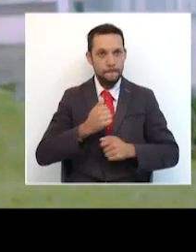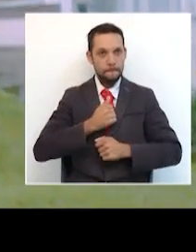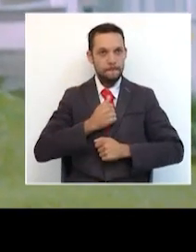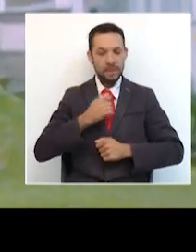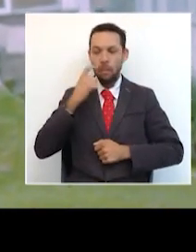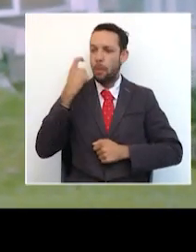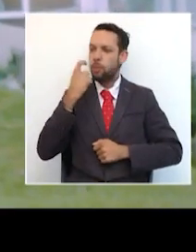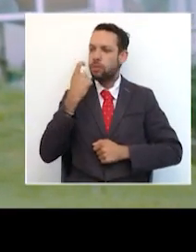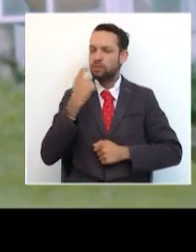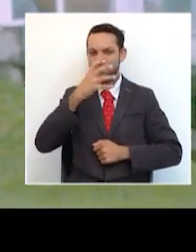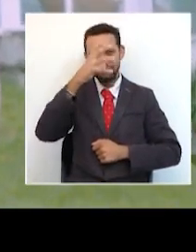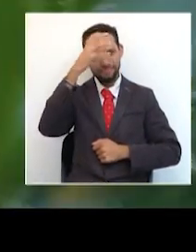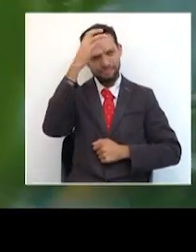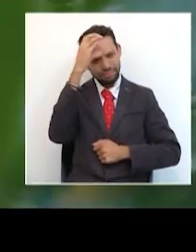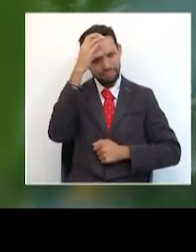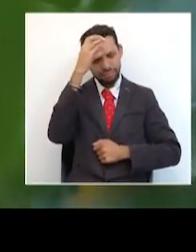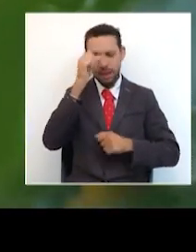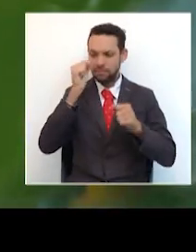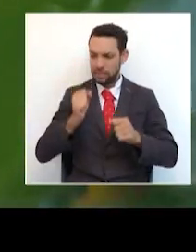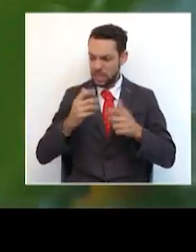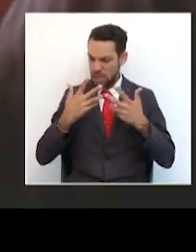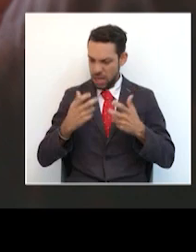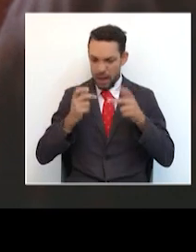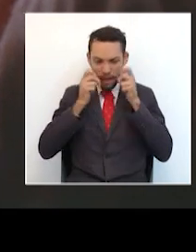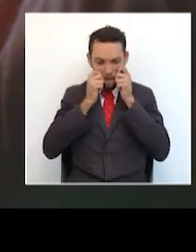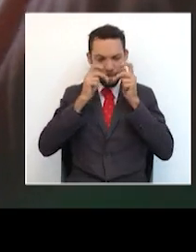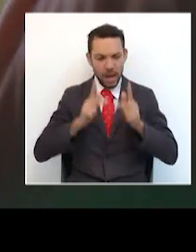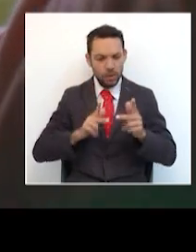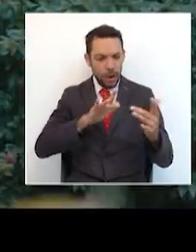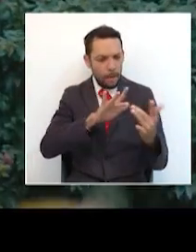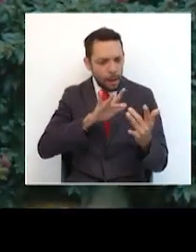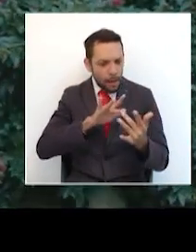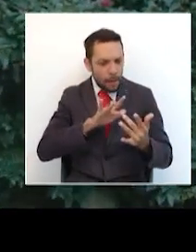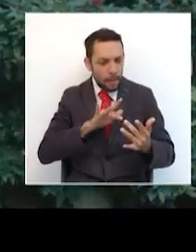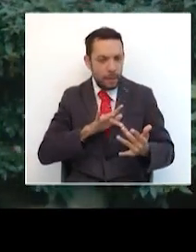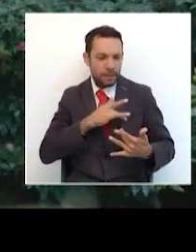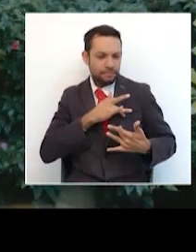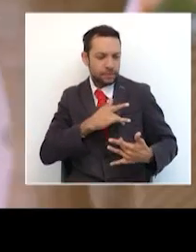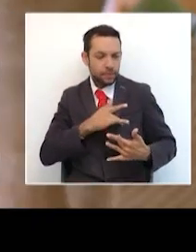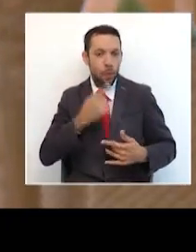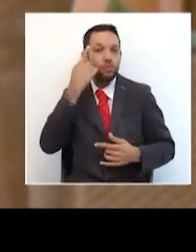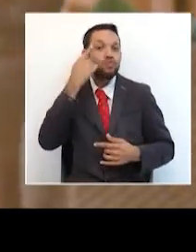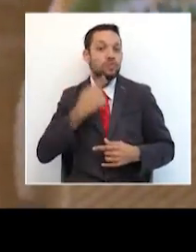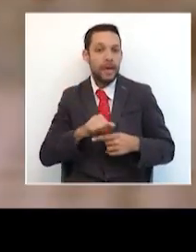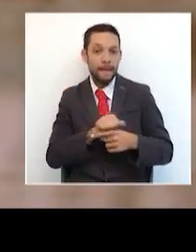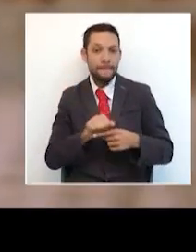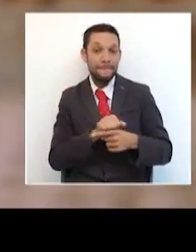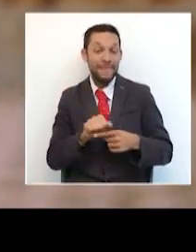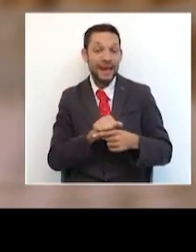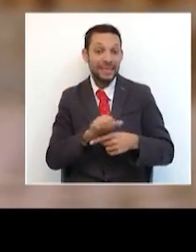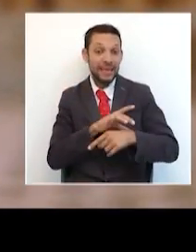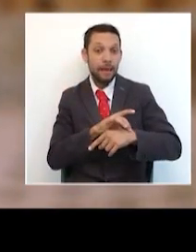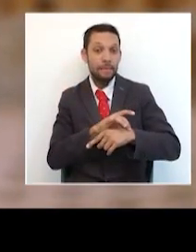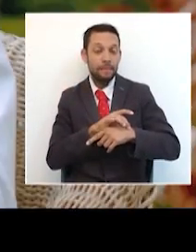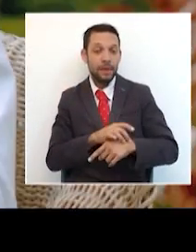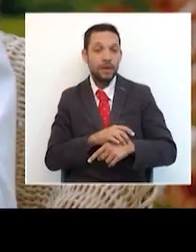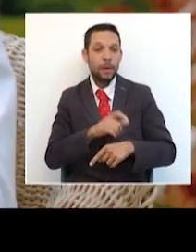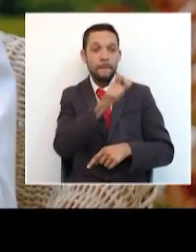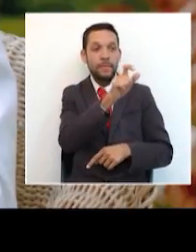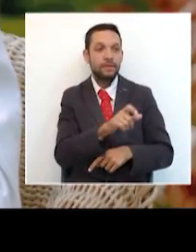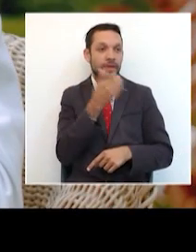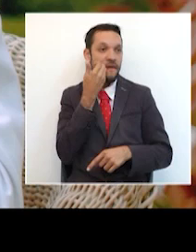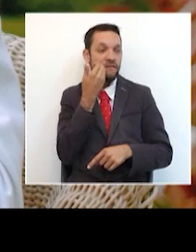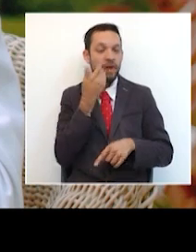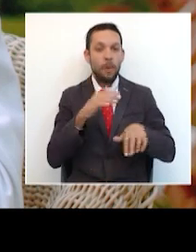para una práctica médica más humana y más natural en una de las cirugías que entrada como ayudante teníamos que amputar la pierna paciente